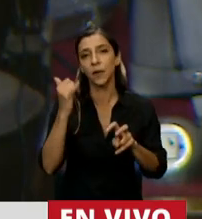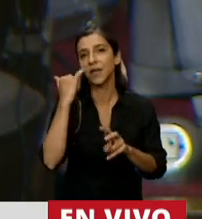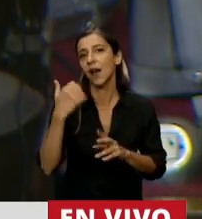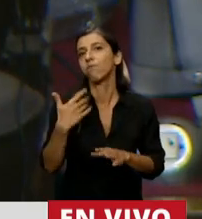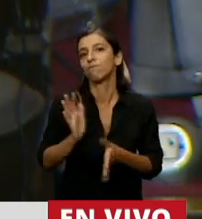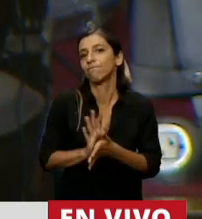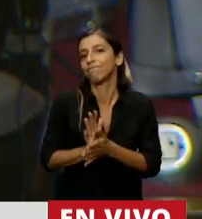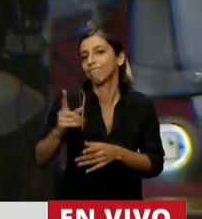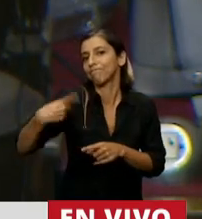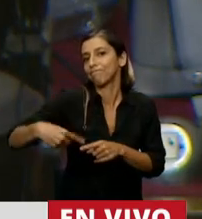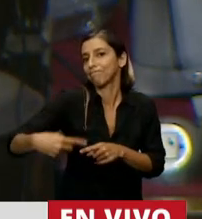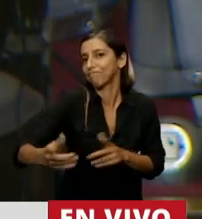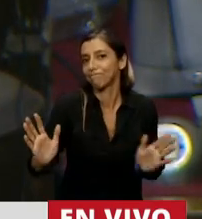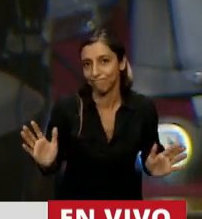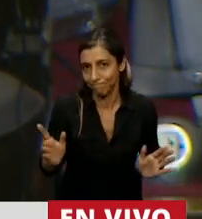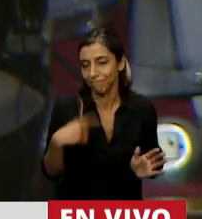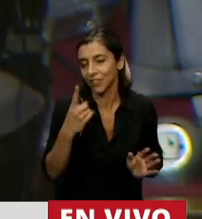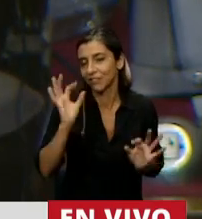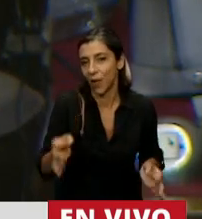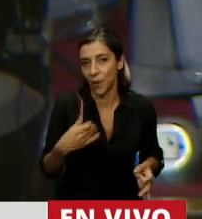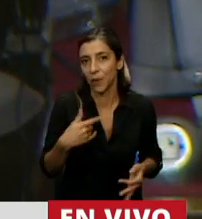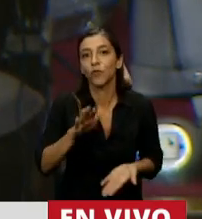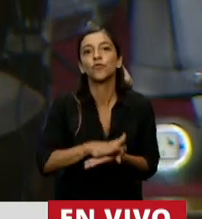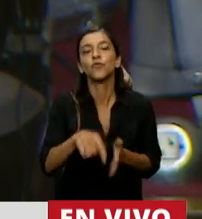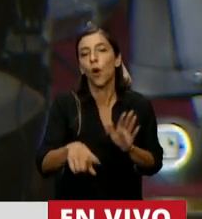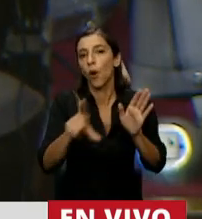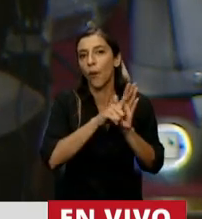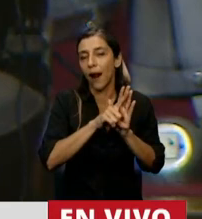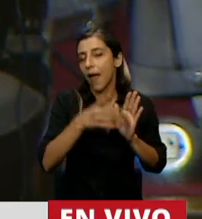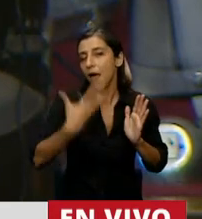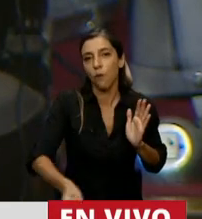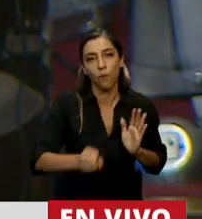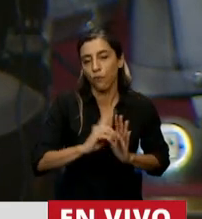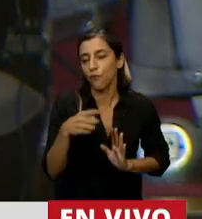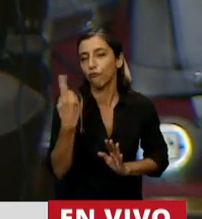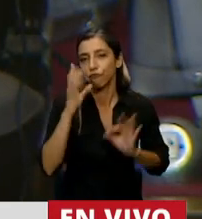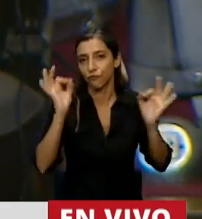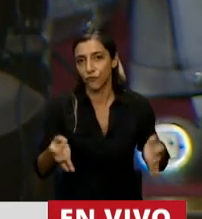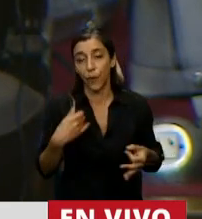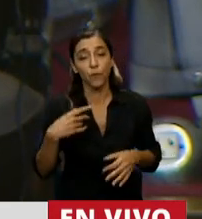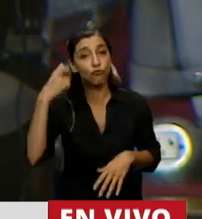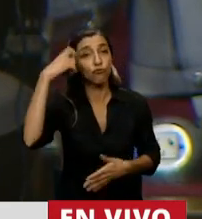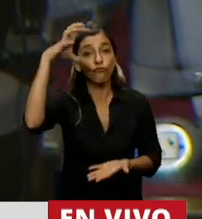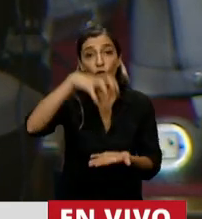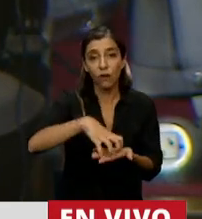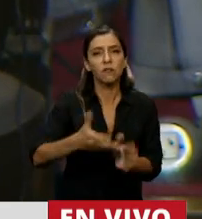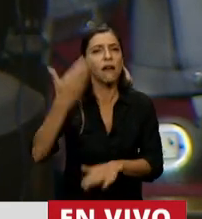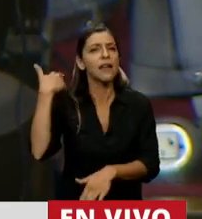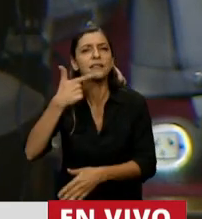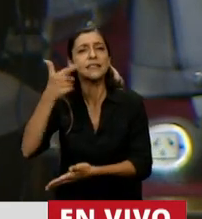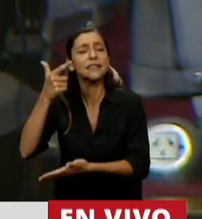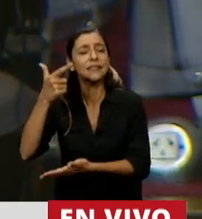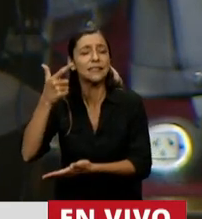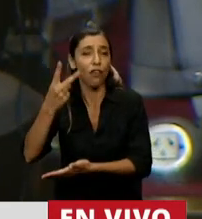recurrente, la legalización del aborto. Un tema que el Congreso, el Senado, hace 2 años y el